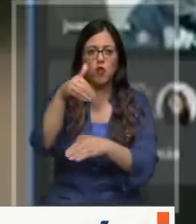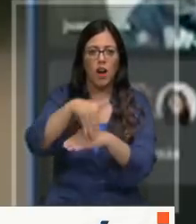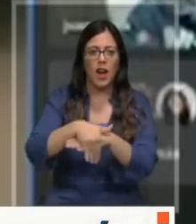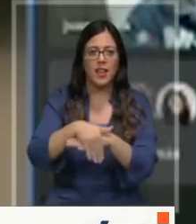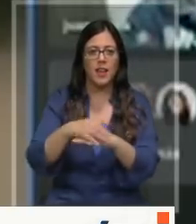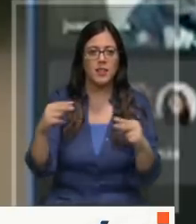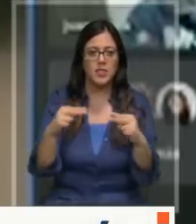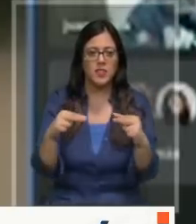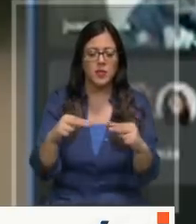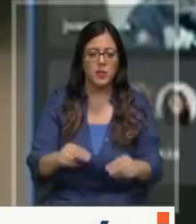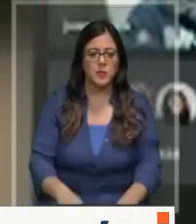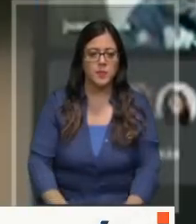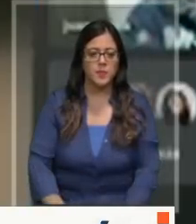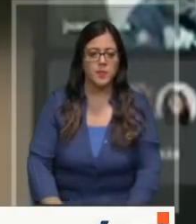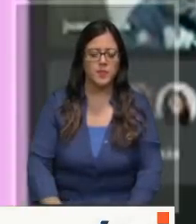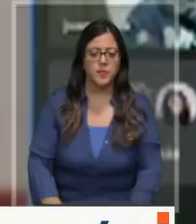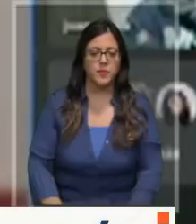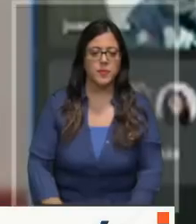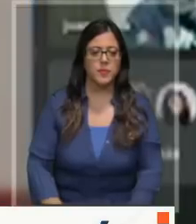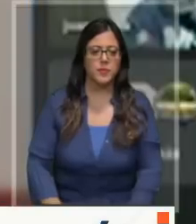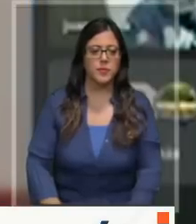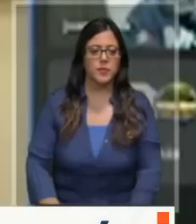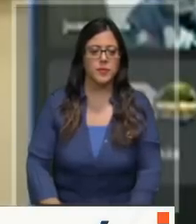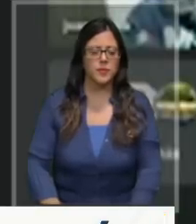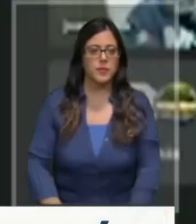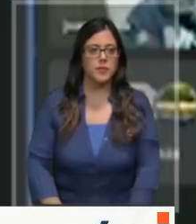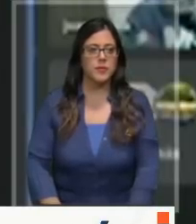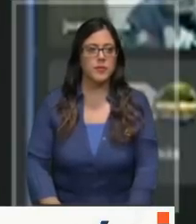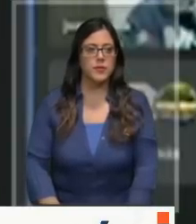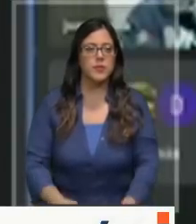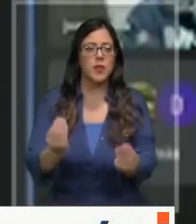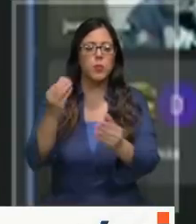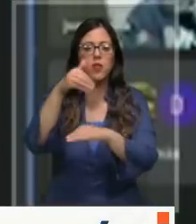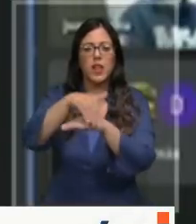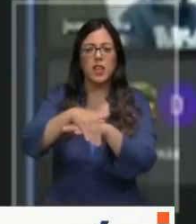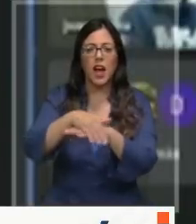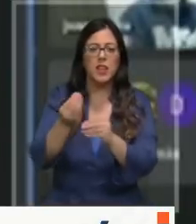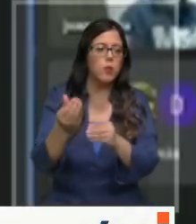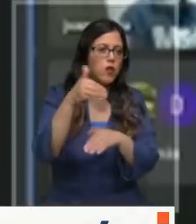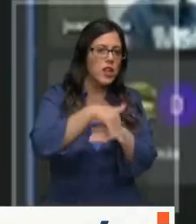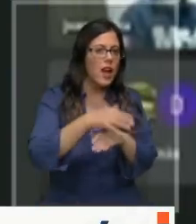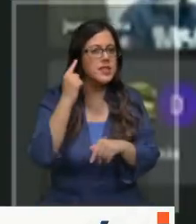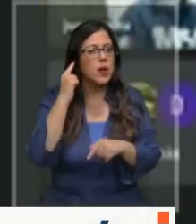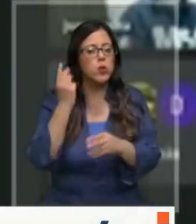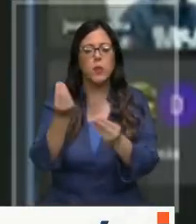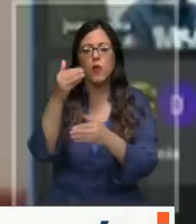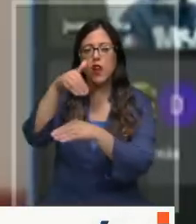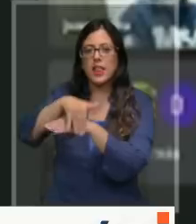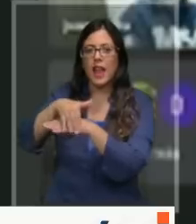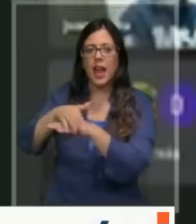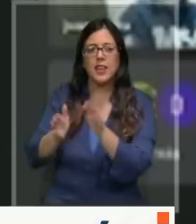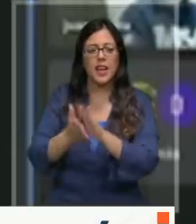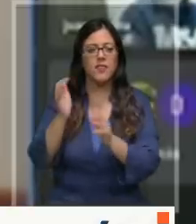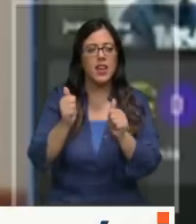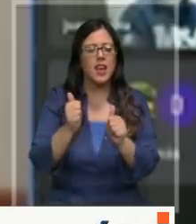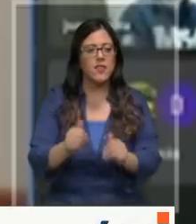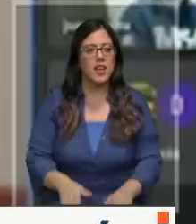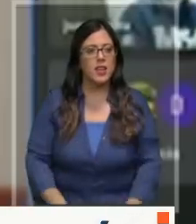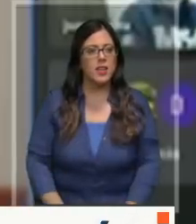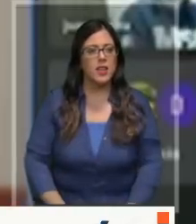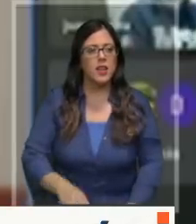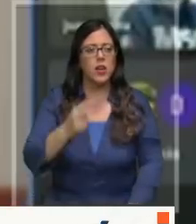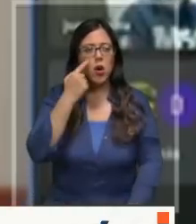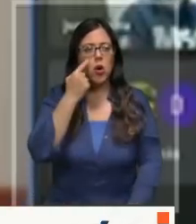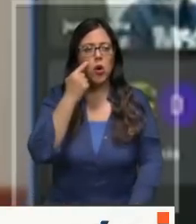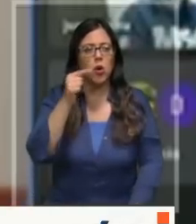Nos vemos. Alcaldesa, que no se buenas tardes a todos. Buenas tardes. Buenas tardes. Muy importante tener una hora incidente con